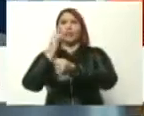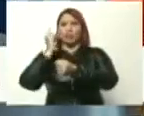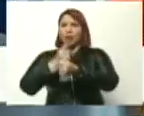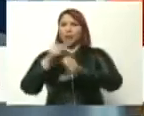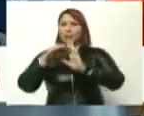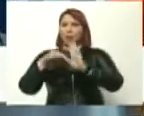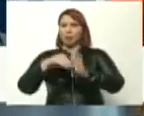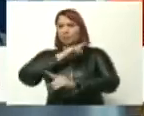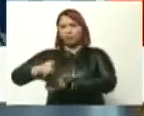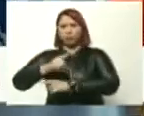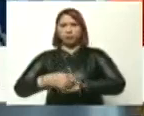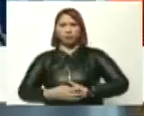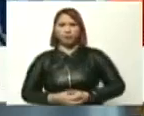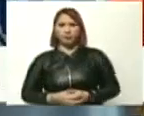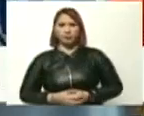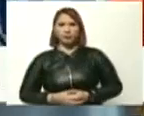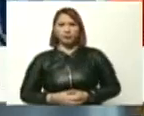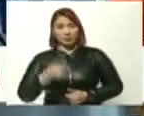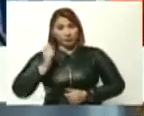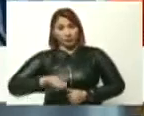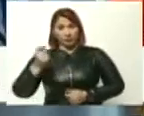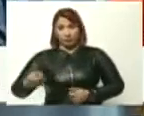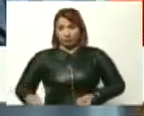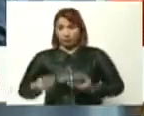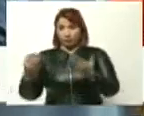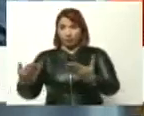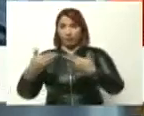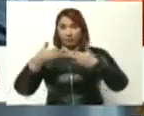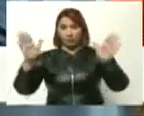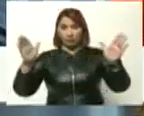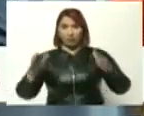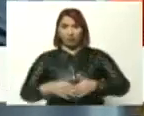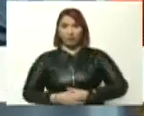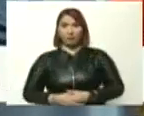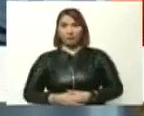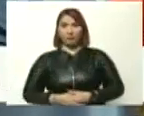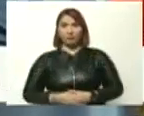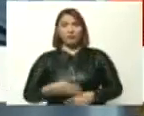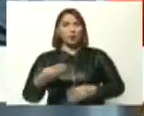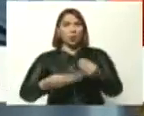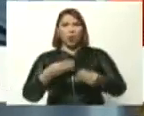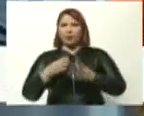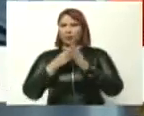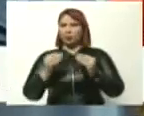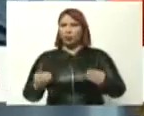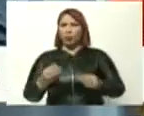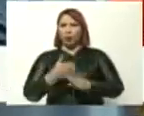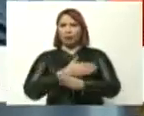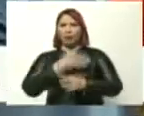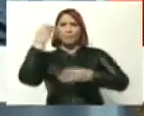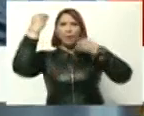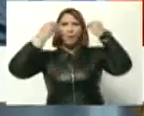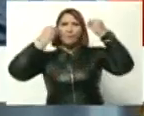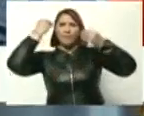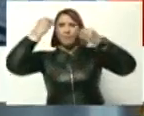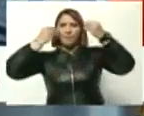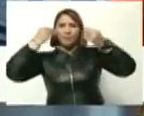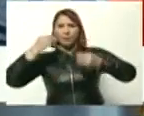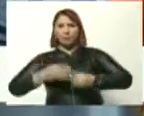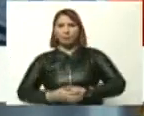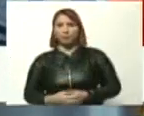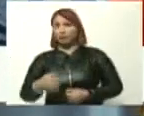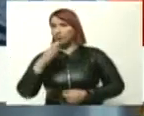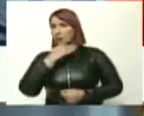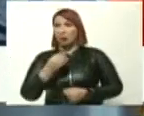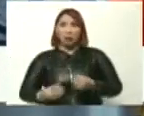medida y el tribunal otorga la libertad. Lo hace con toda la premeditación. No